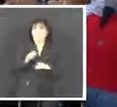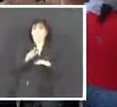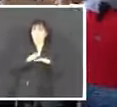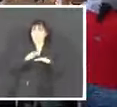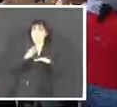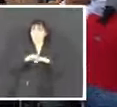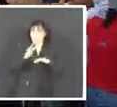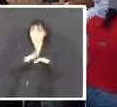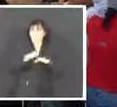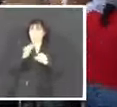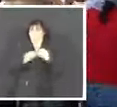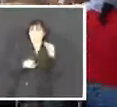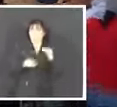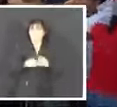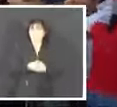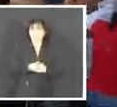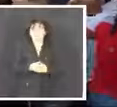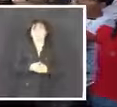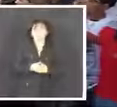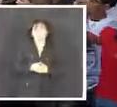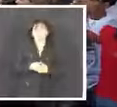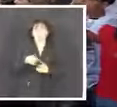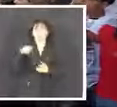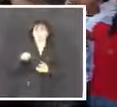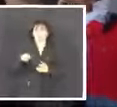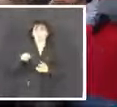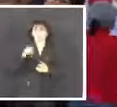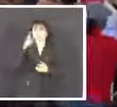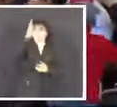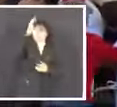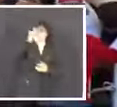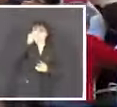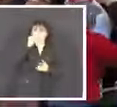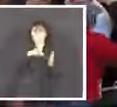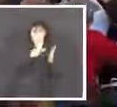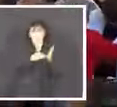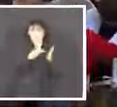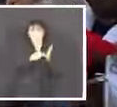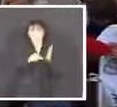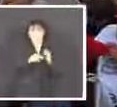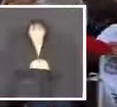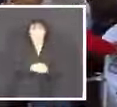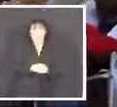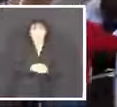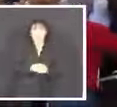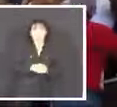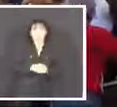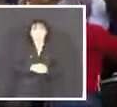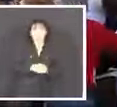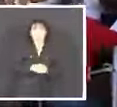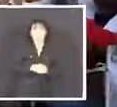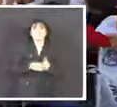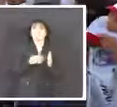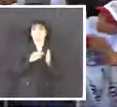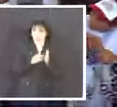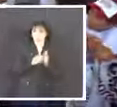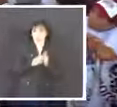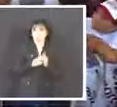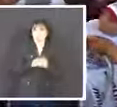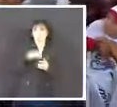más. Aquí se firmó un convenio, no sé si sabe, el convenio del